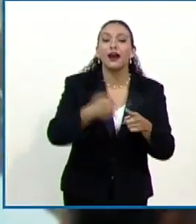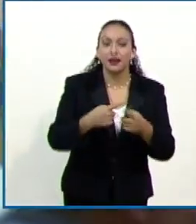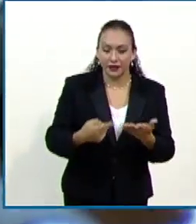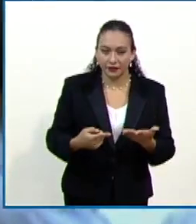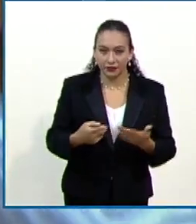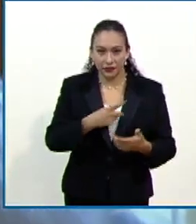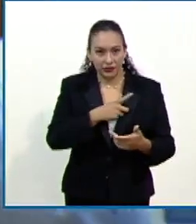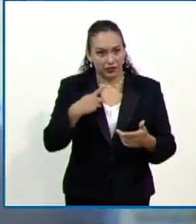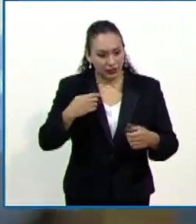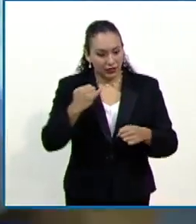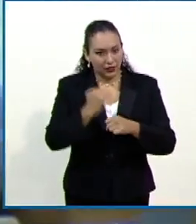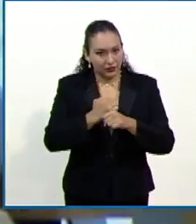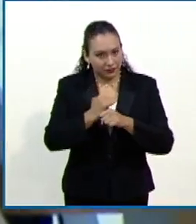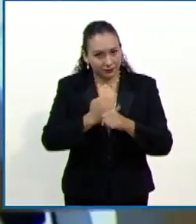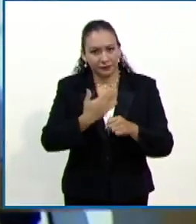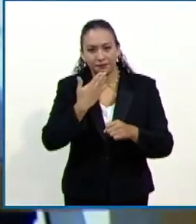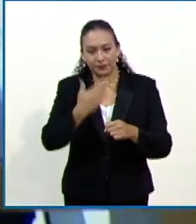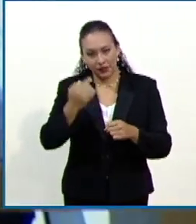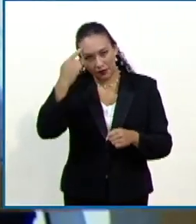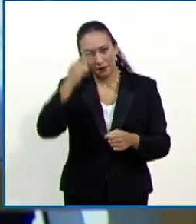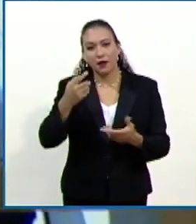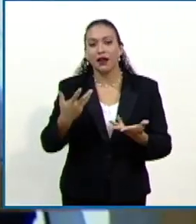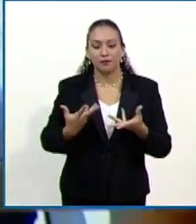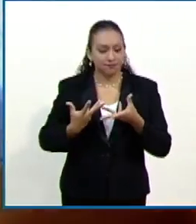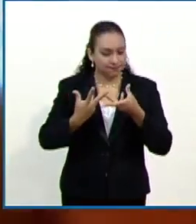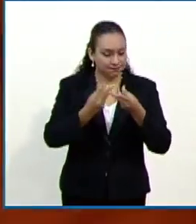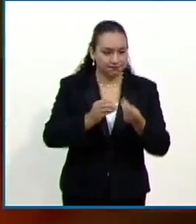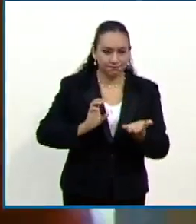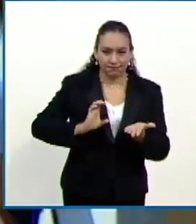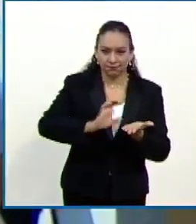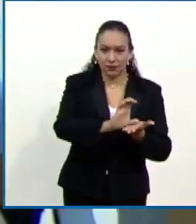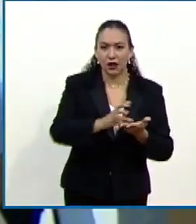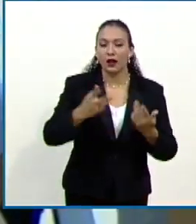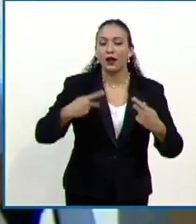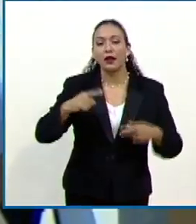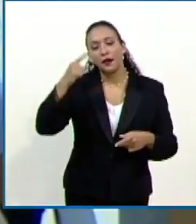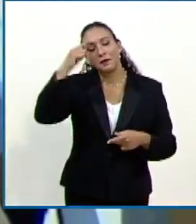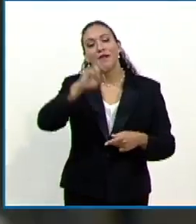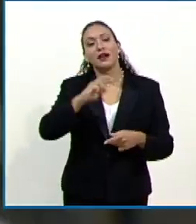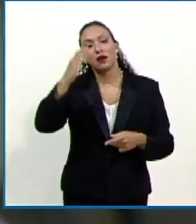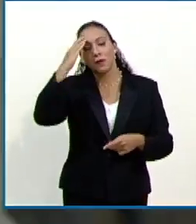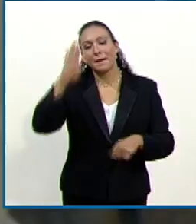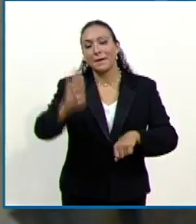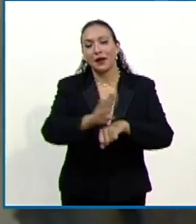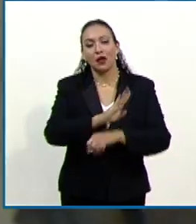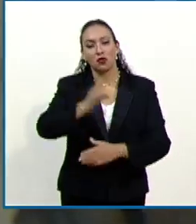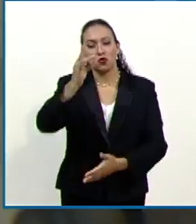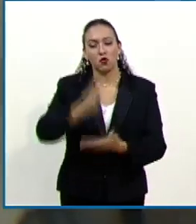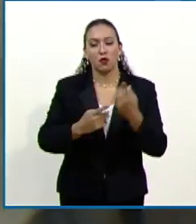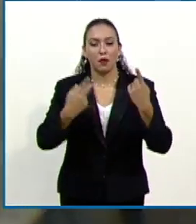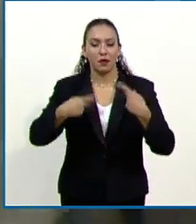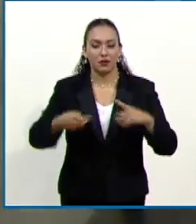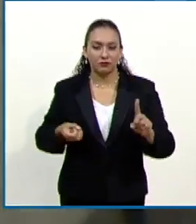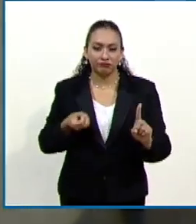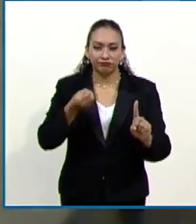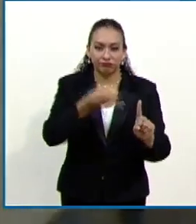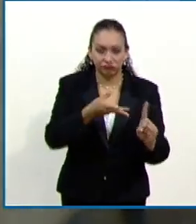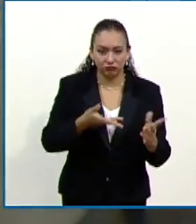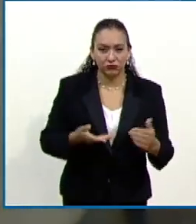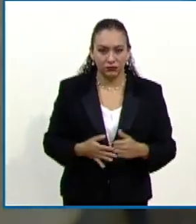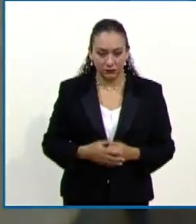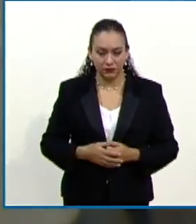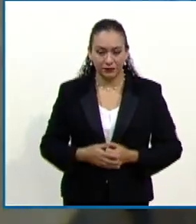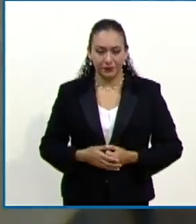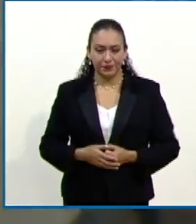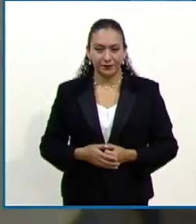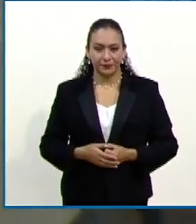en el que se demande como prestaciones conjuntas el reconocimiento como beneficiario y la devolución del saldo de la cuenta del